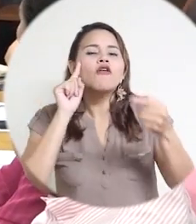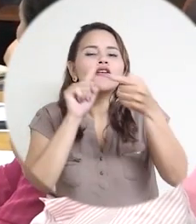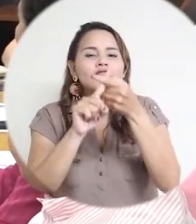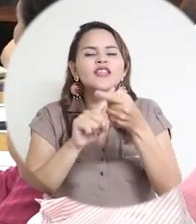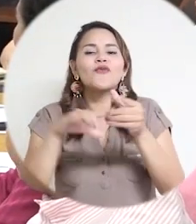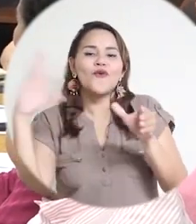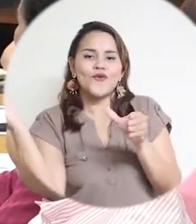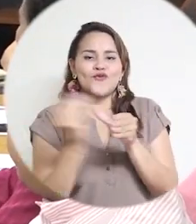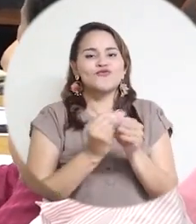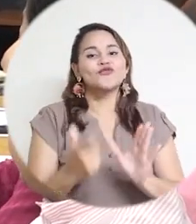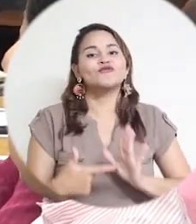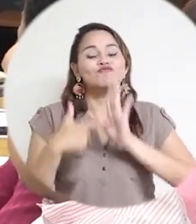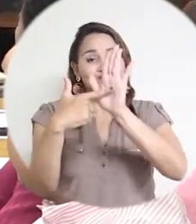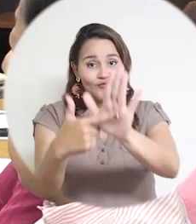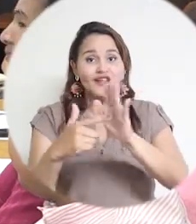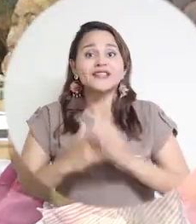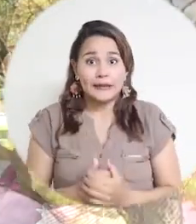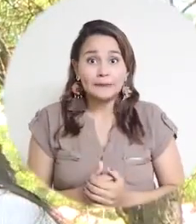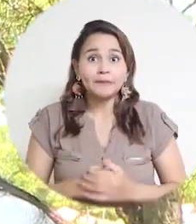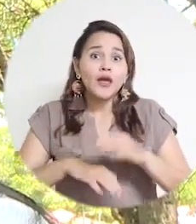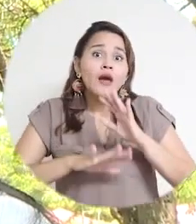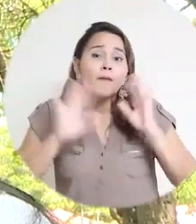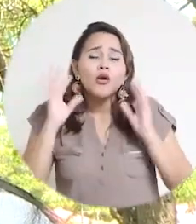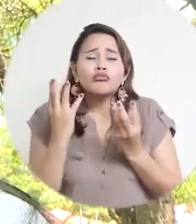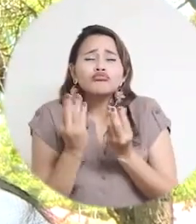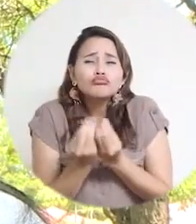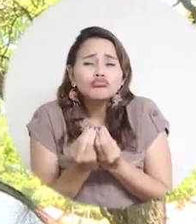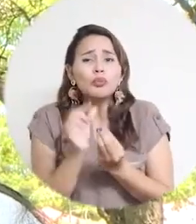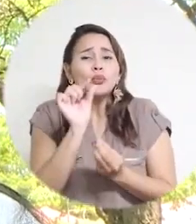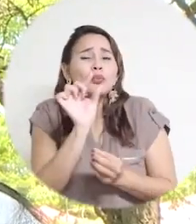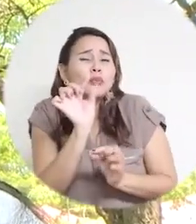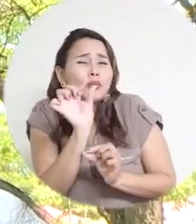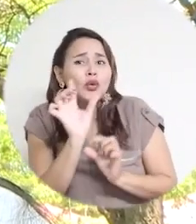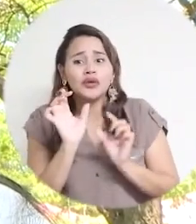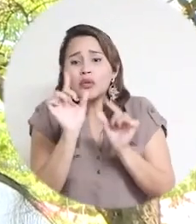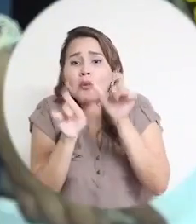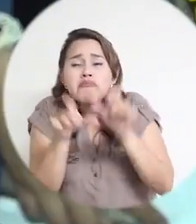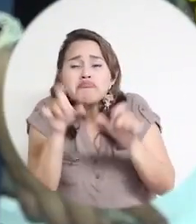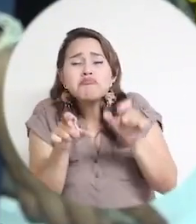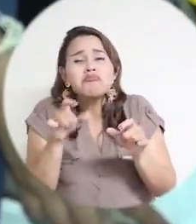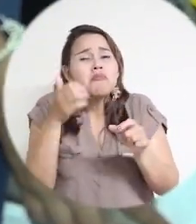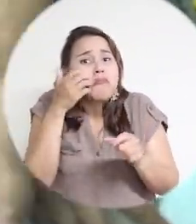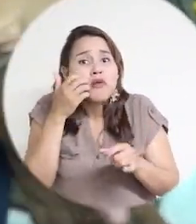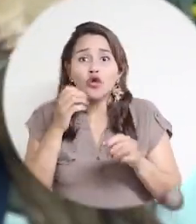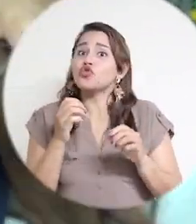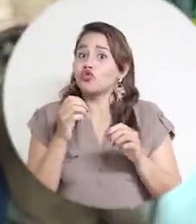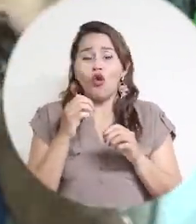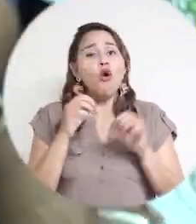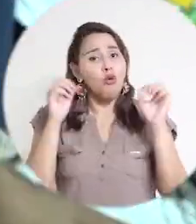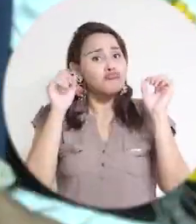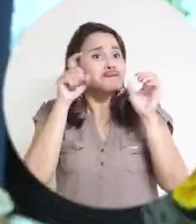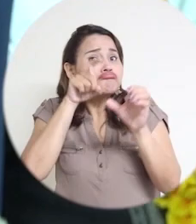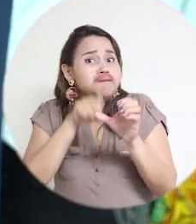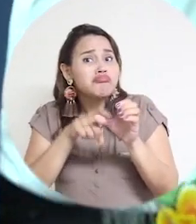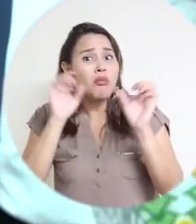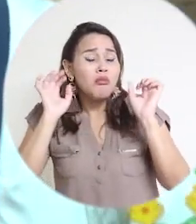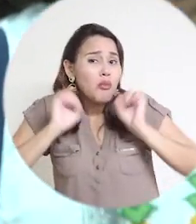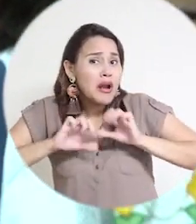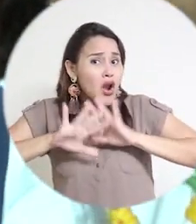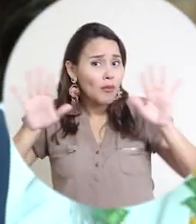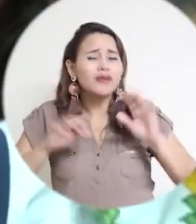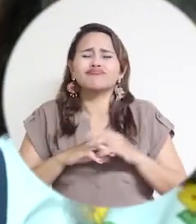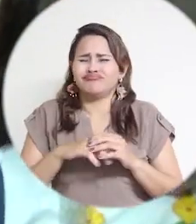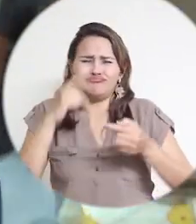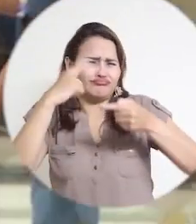de inclusión, no solo será un grupo pequeño que podrá acceder a los programas del Centro de Posgrados y Educación Continua del Alma Mater, sino que todos los integrantes de